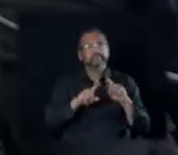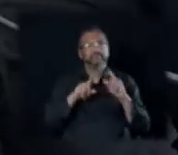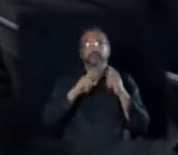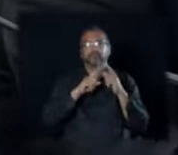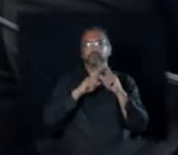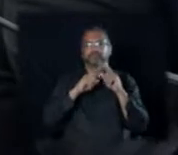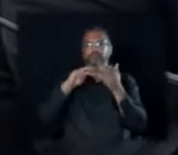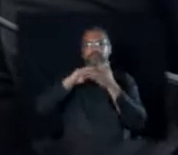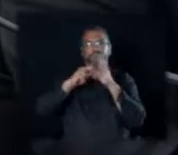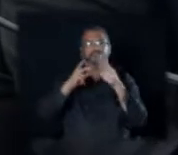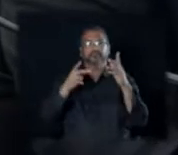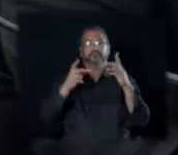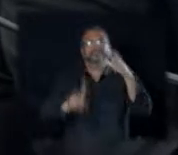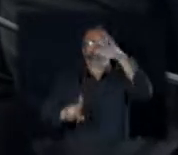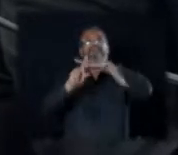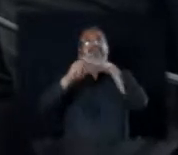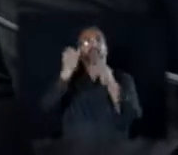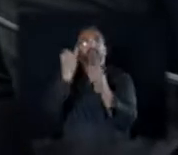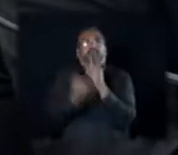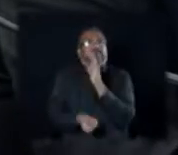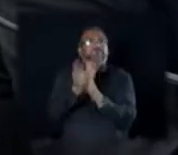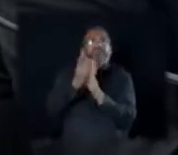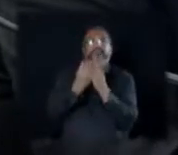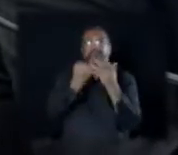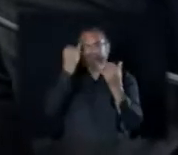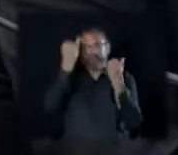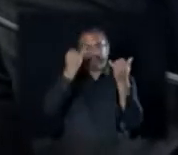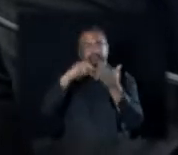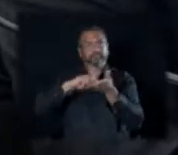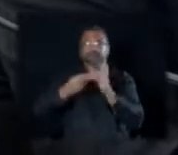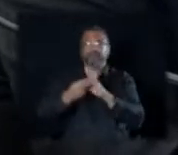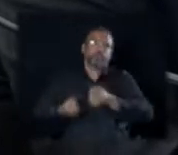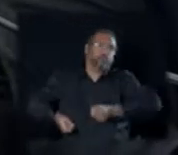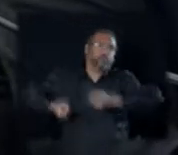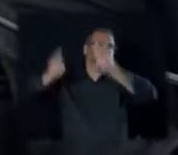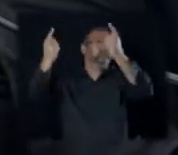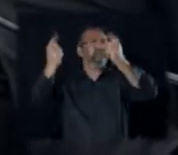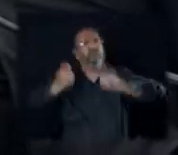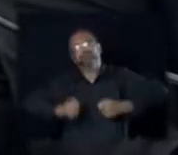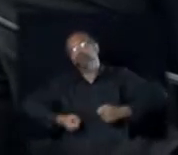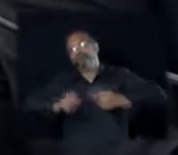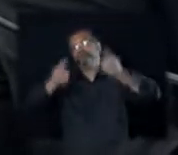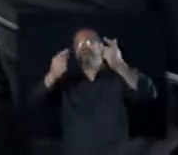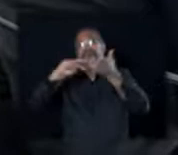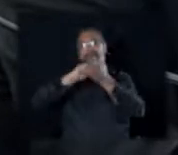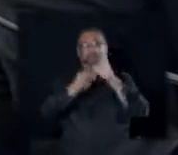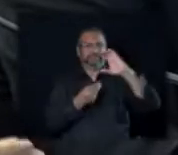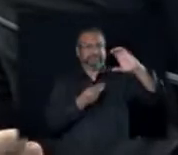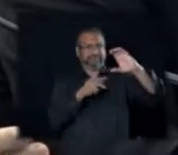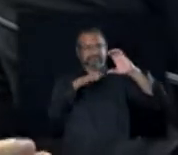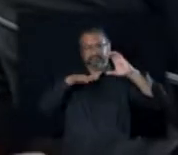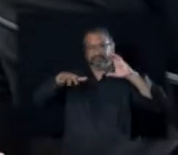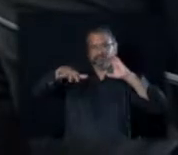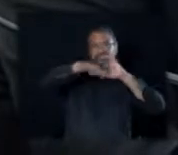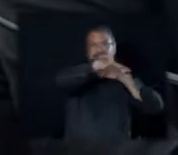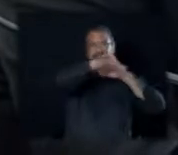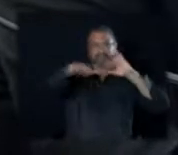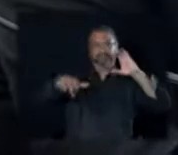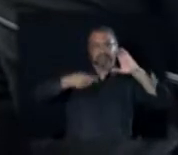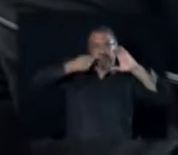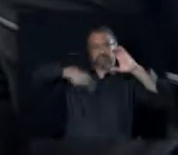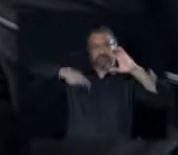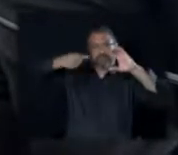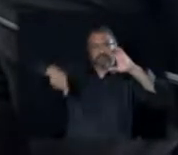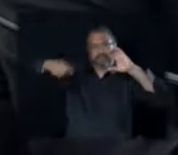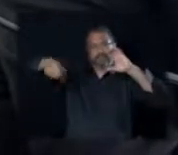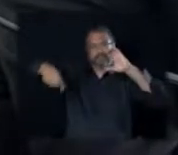impuestos, recaudos que nunca se presupuestaron hasta el punto de que se llevaban todas estas asignaciones fuera del